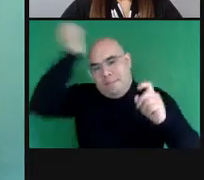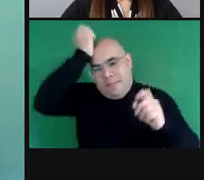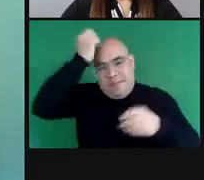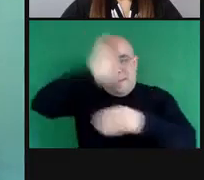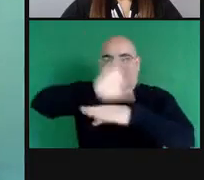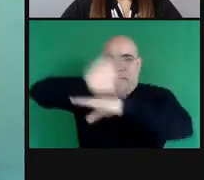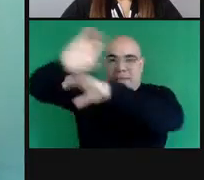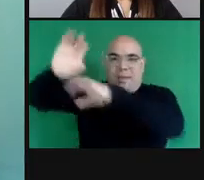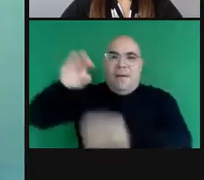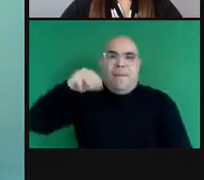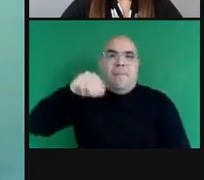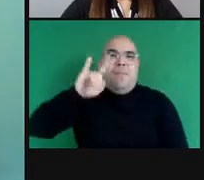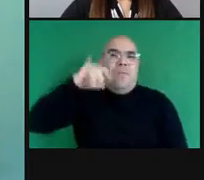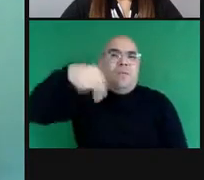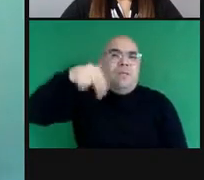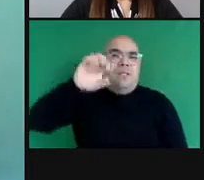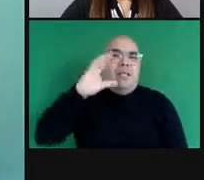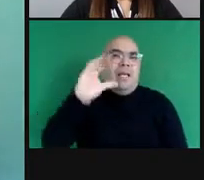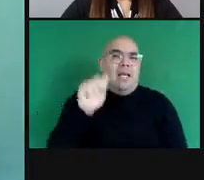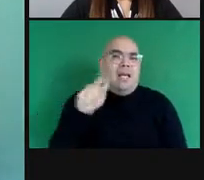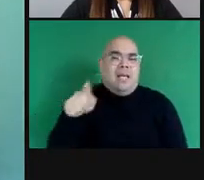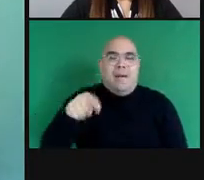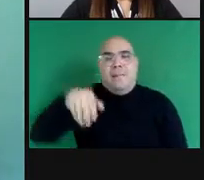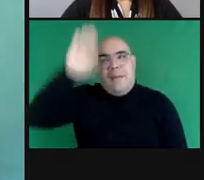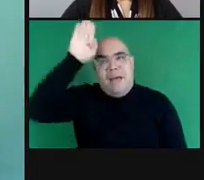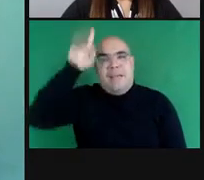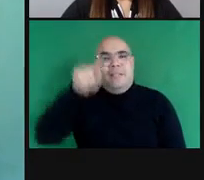de acá, que es de naturaleza